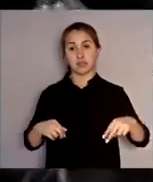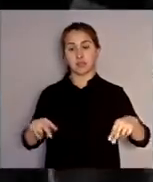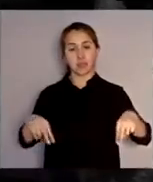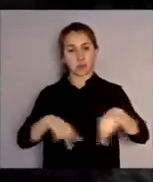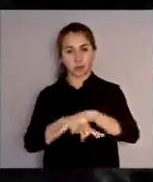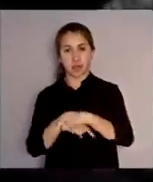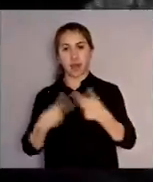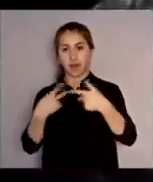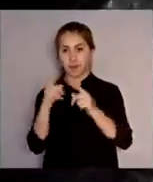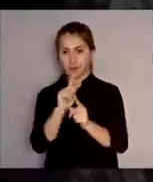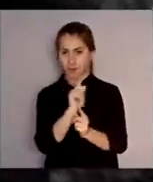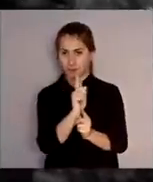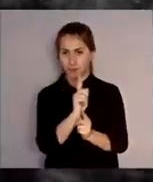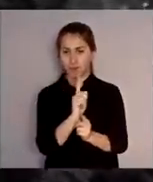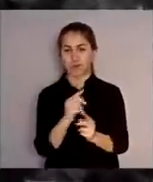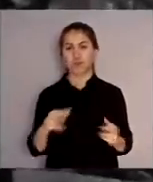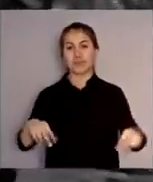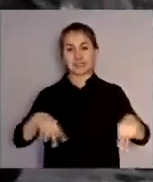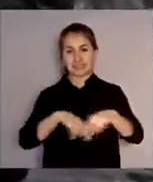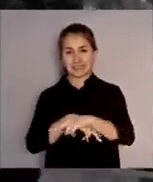¡No!